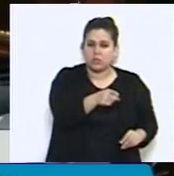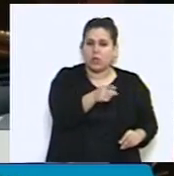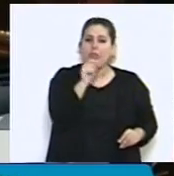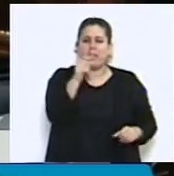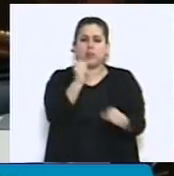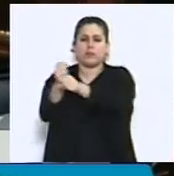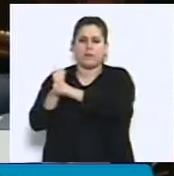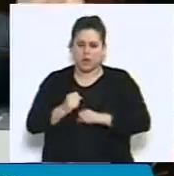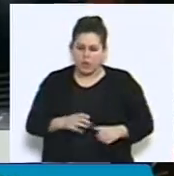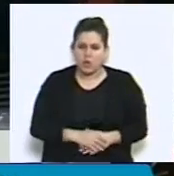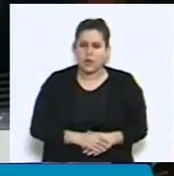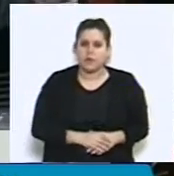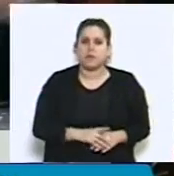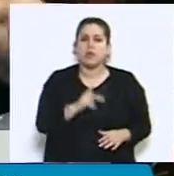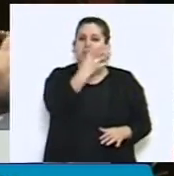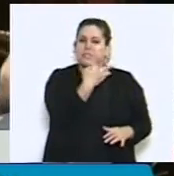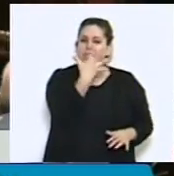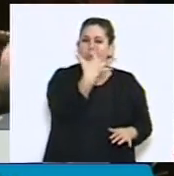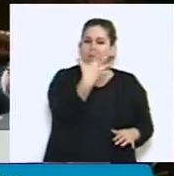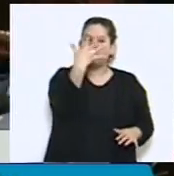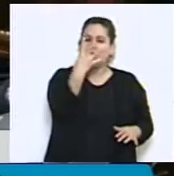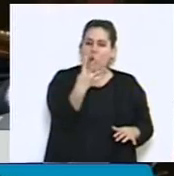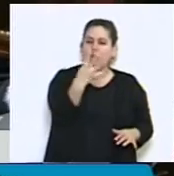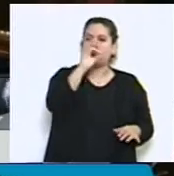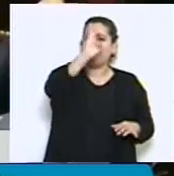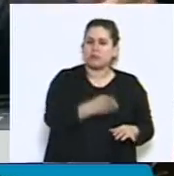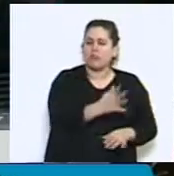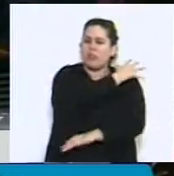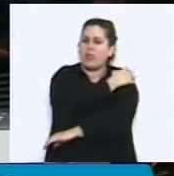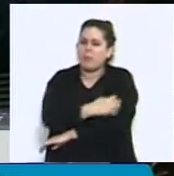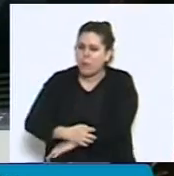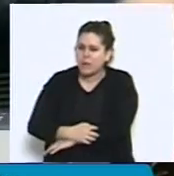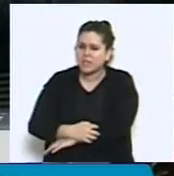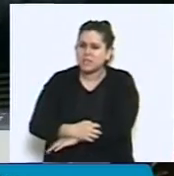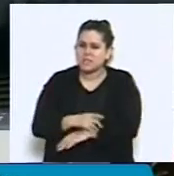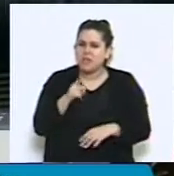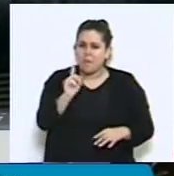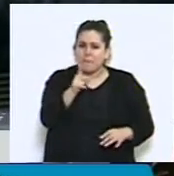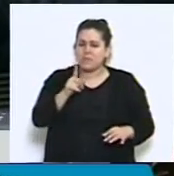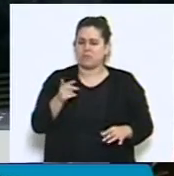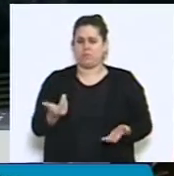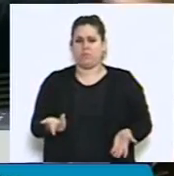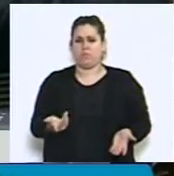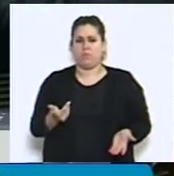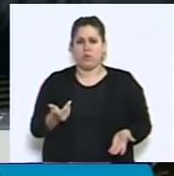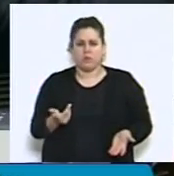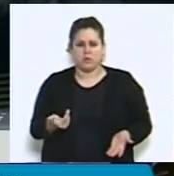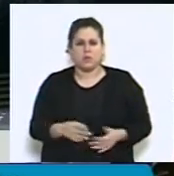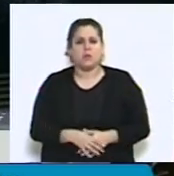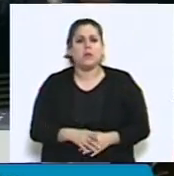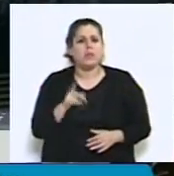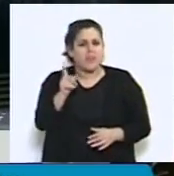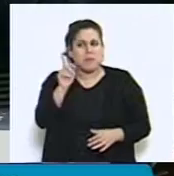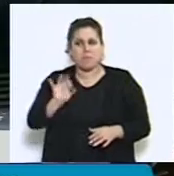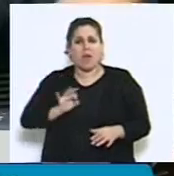nuestros trabajadores, de un 54% de pobreza, sobre esos símbolos nefastos de